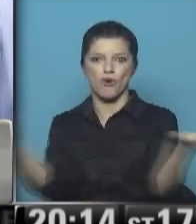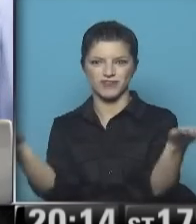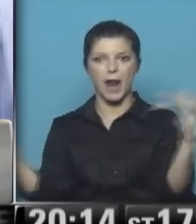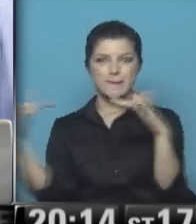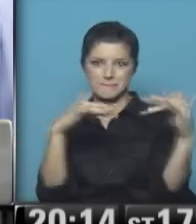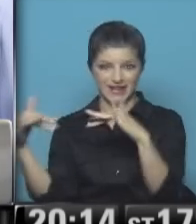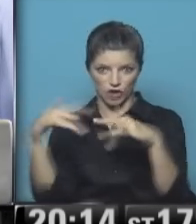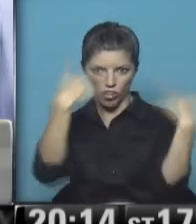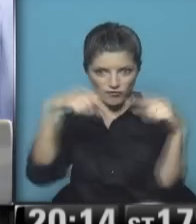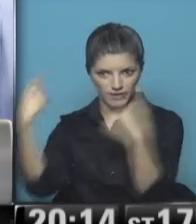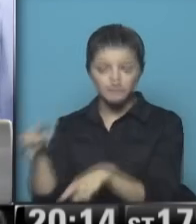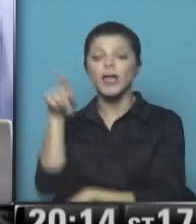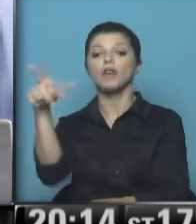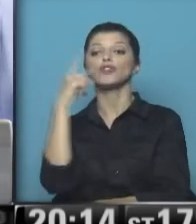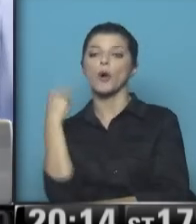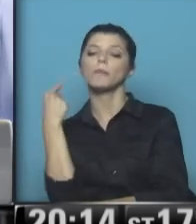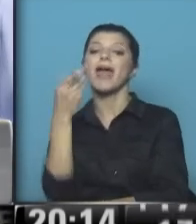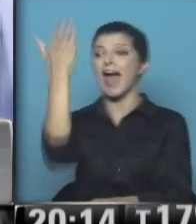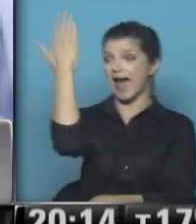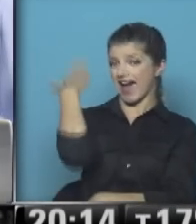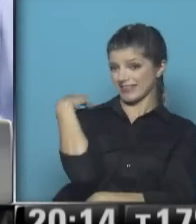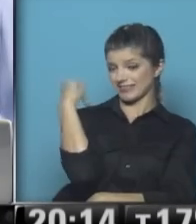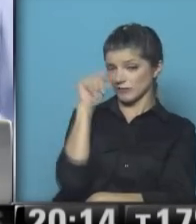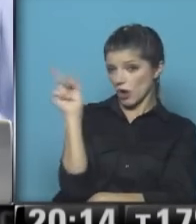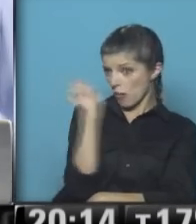había entregado a principios de mes a